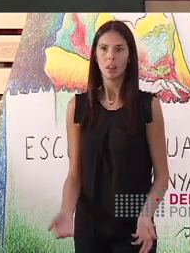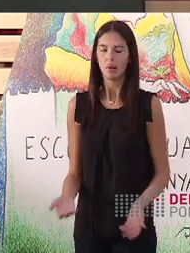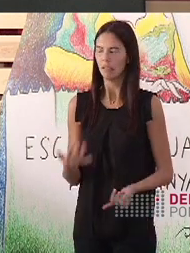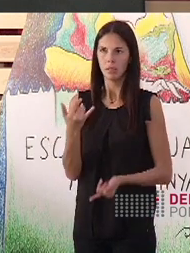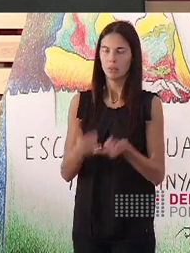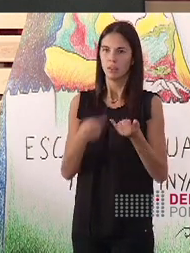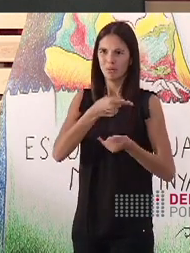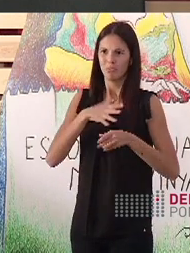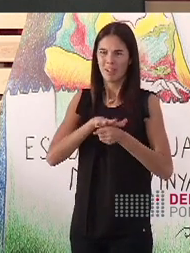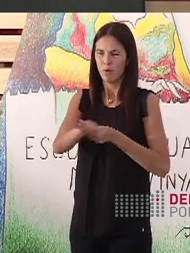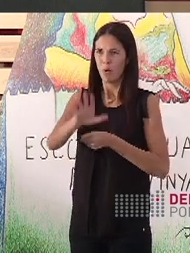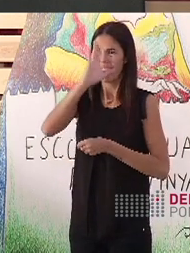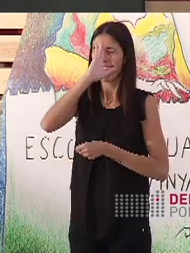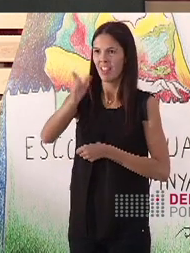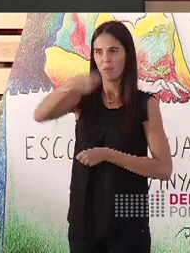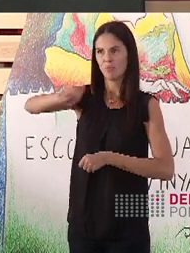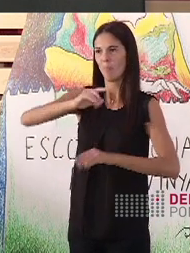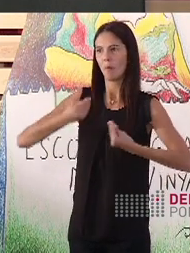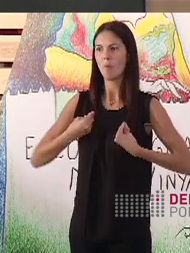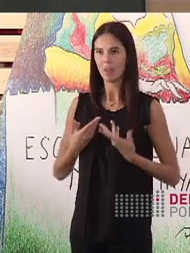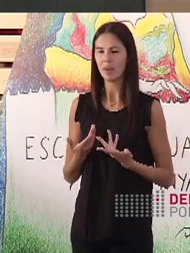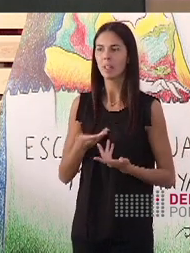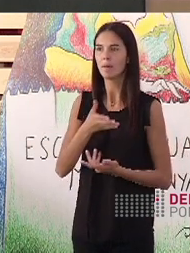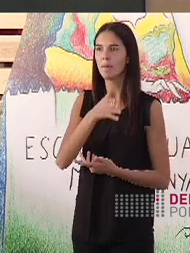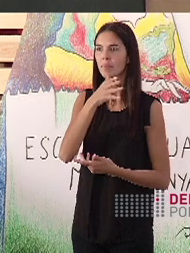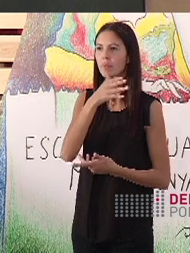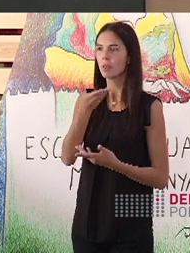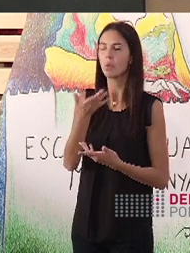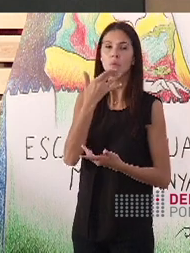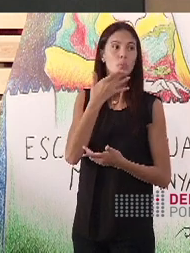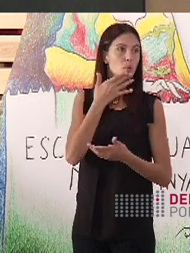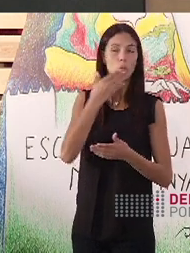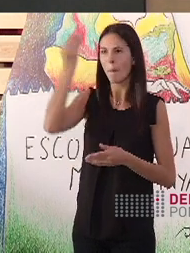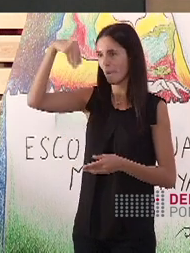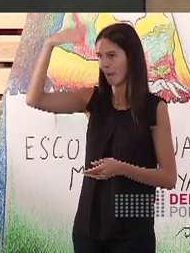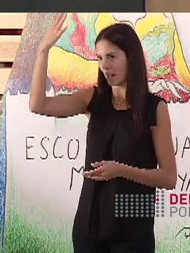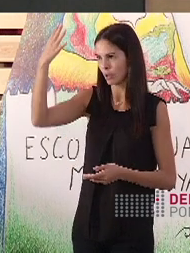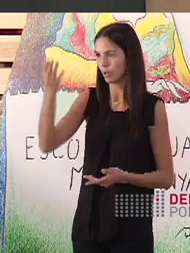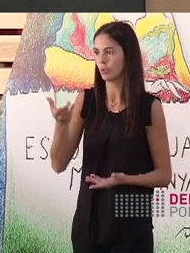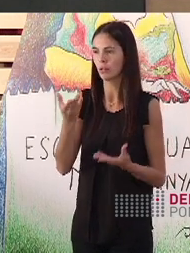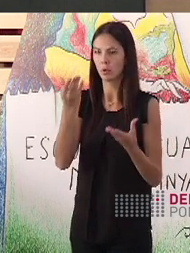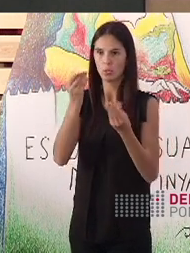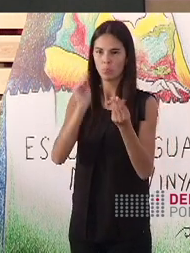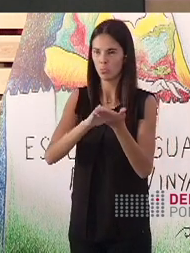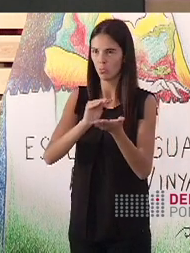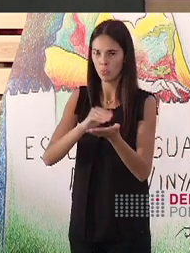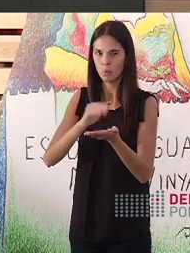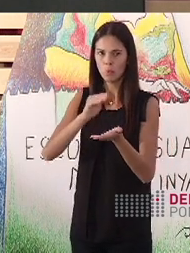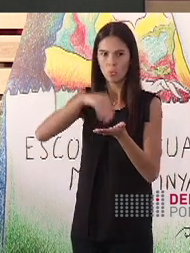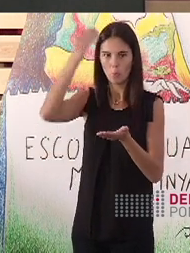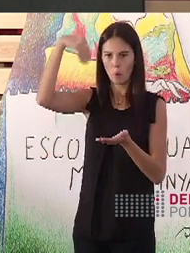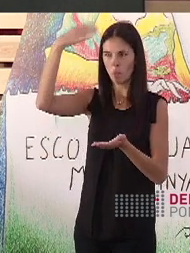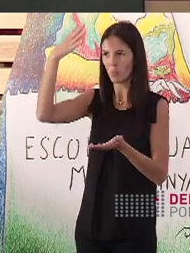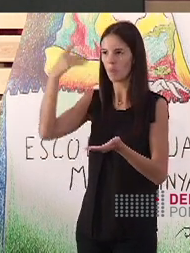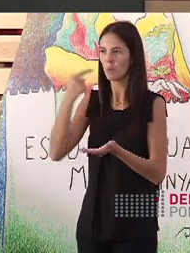una influencia directa en nuestras vidas. Y tanto es así que muchas veces otro de los mitos que se escucha acerca de la pornografía, que es un poco lo que estaba apuntando